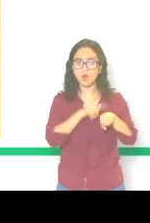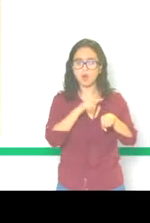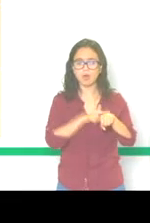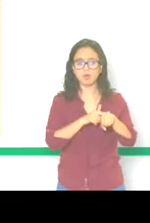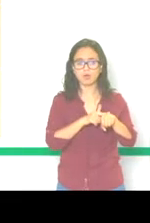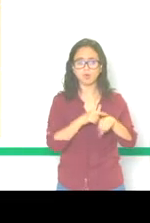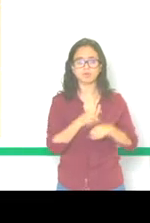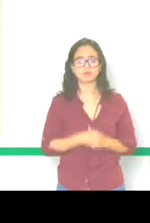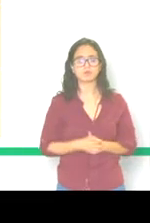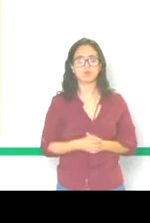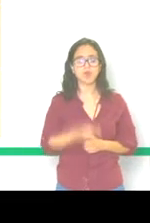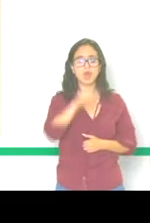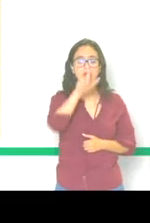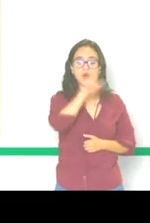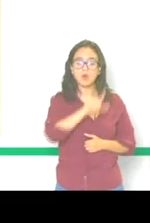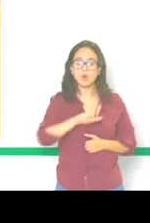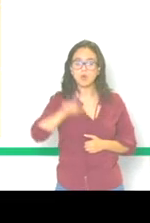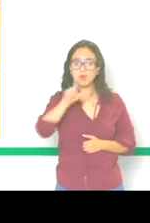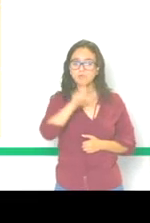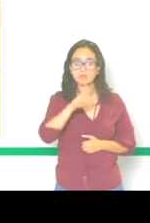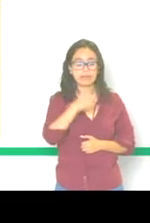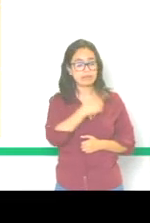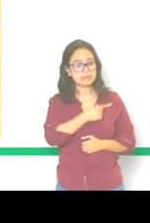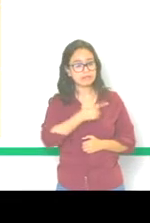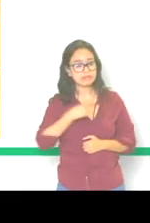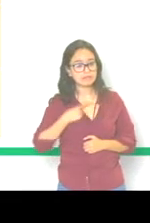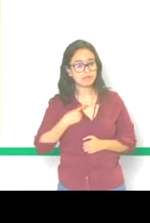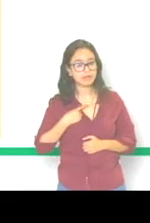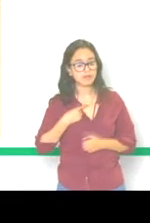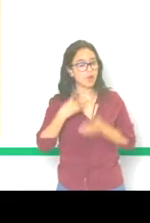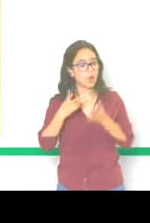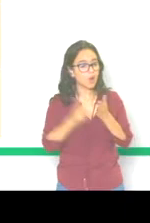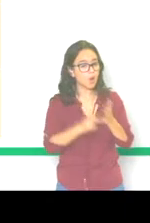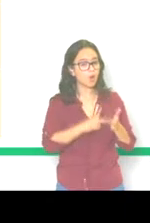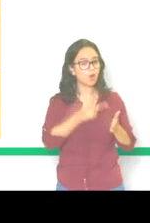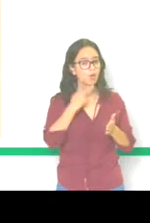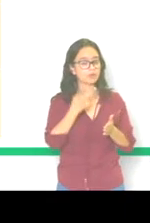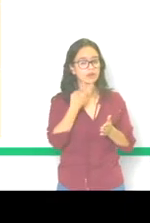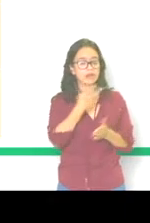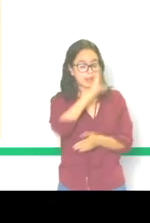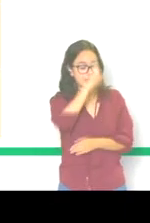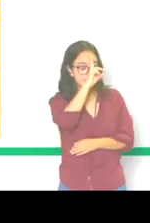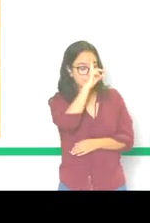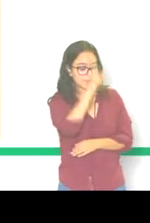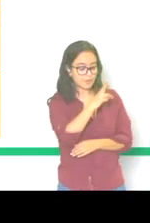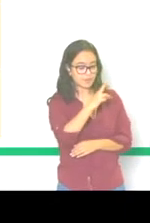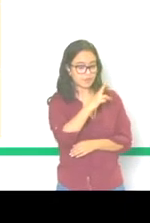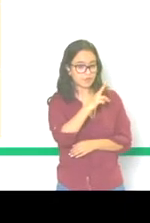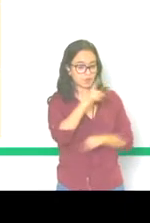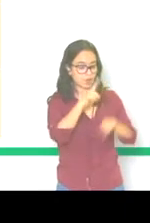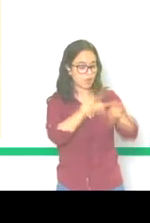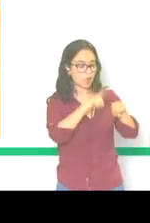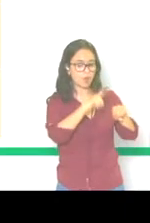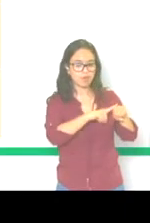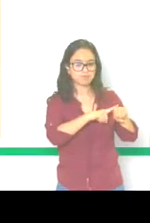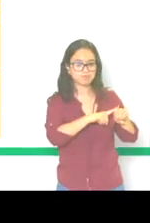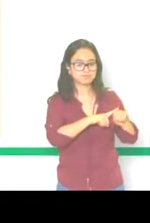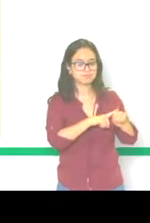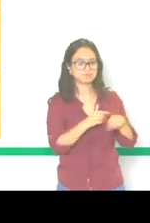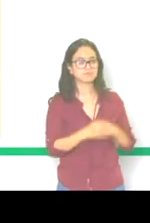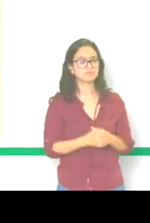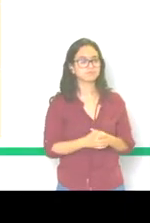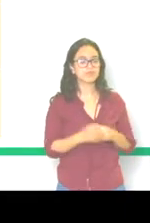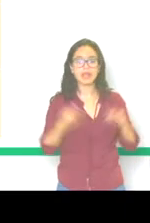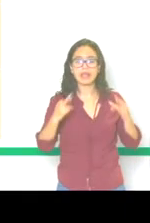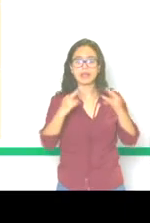es a partir del día lunes en que tendrán que iniciar nuevamente con esta restricción de horarios.